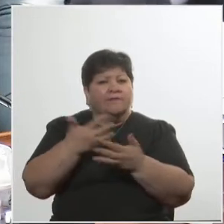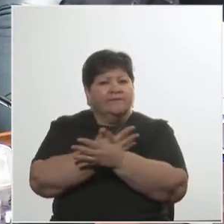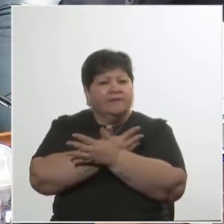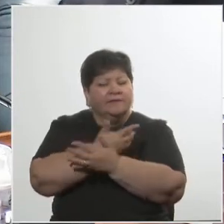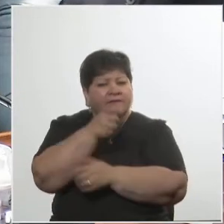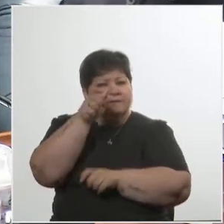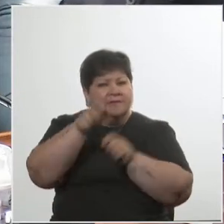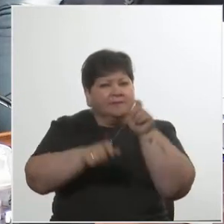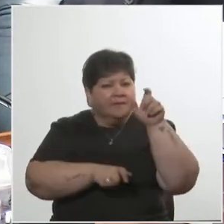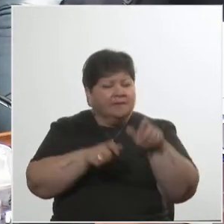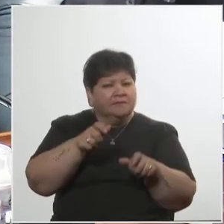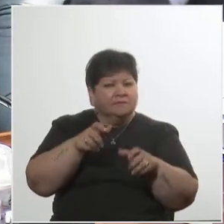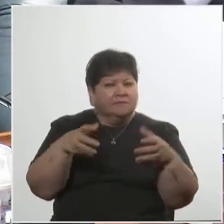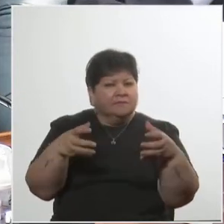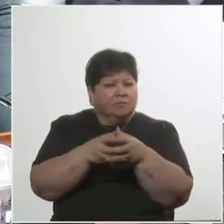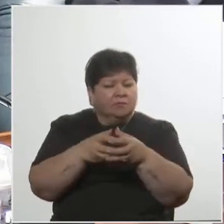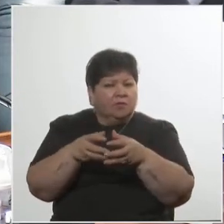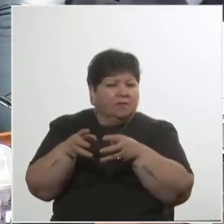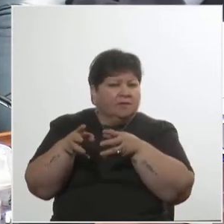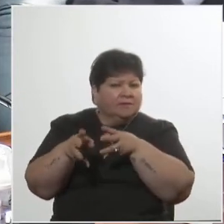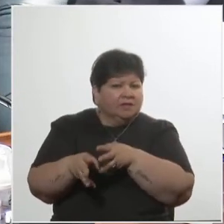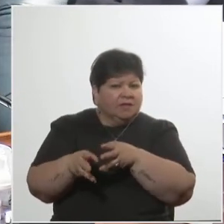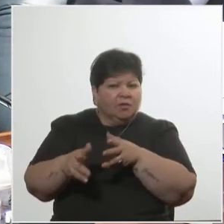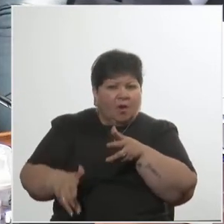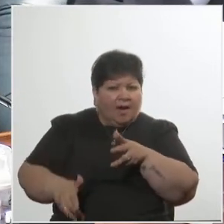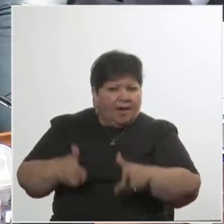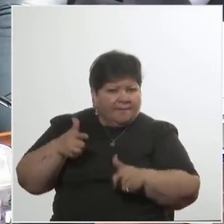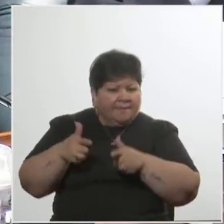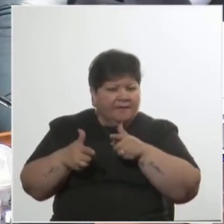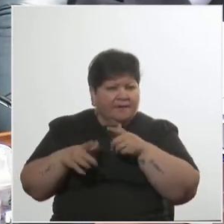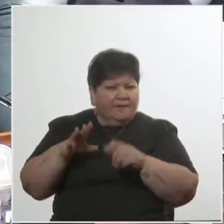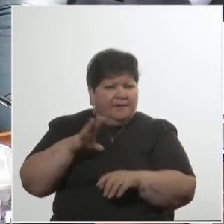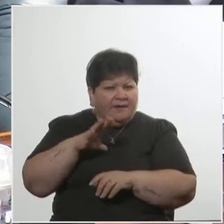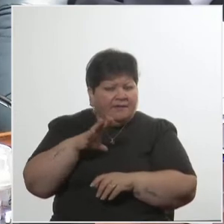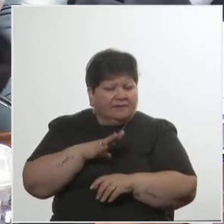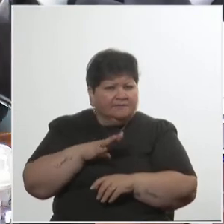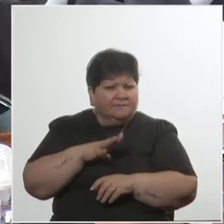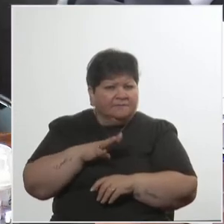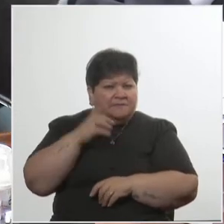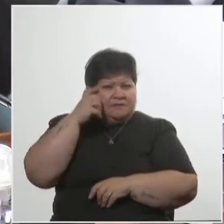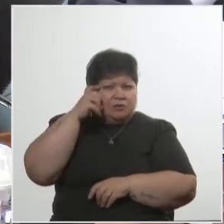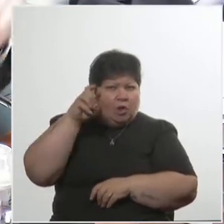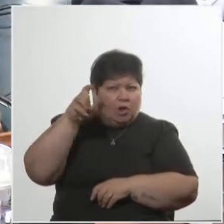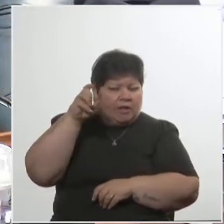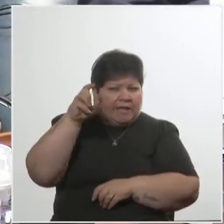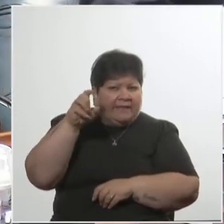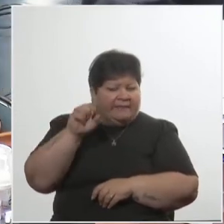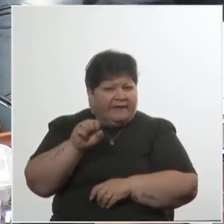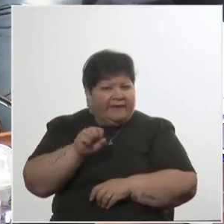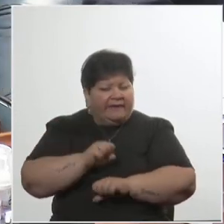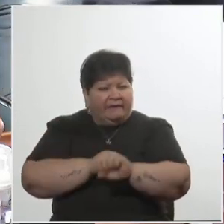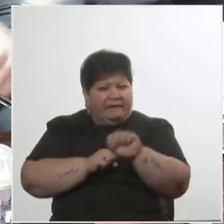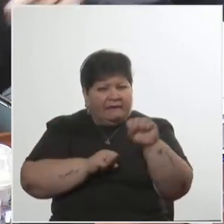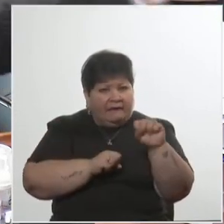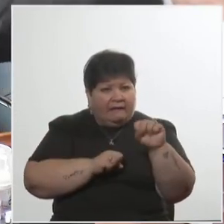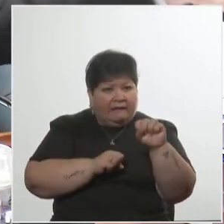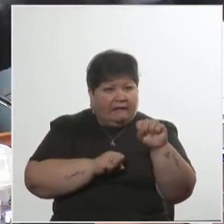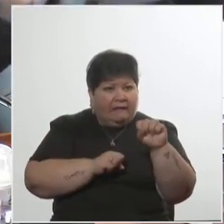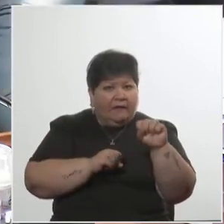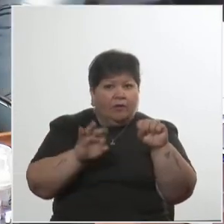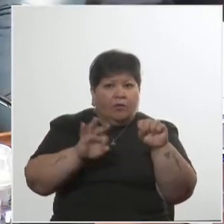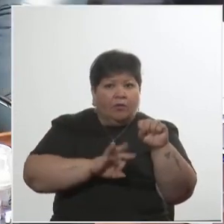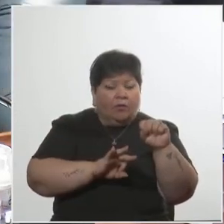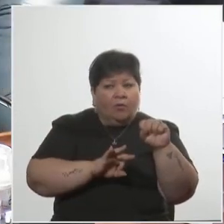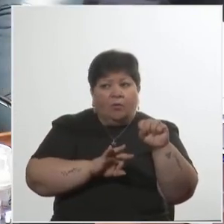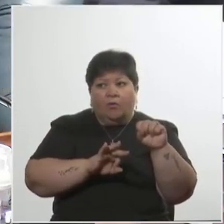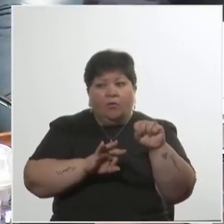grupos guerrilleros o armados de inspiración de izquierda o grupos